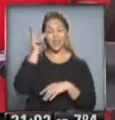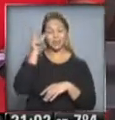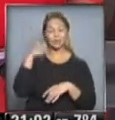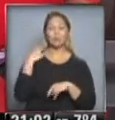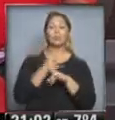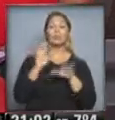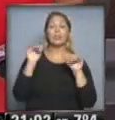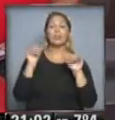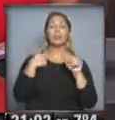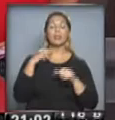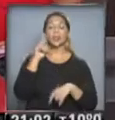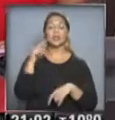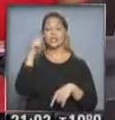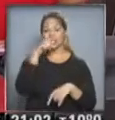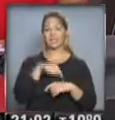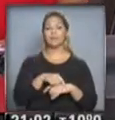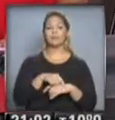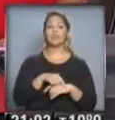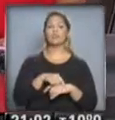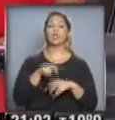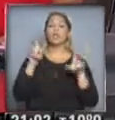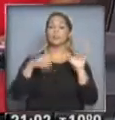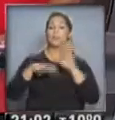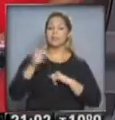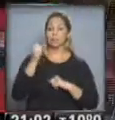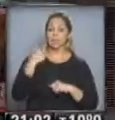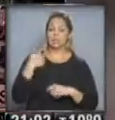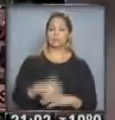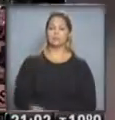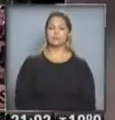siempre, la despedida de la edición central de Visión 7 con los temas del día. Aquí están.